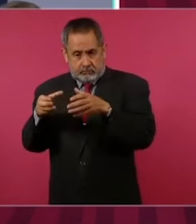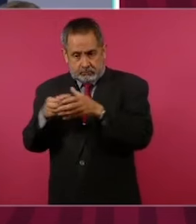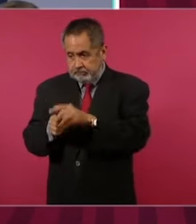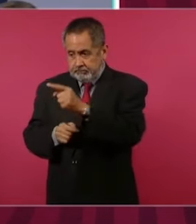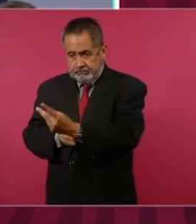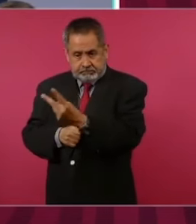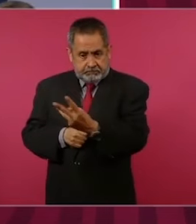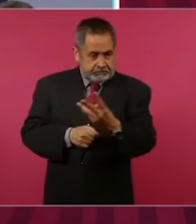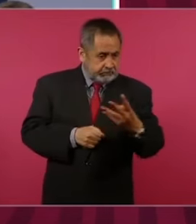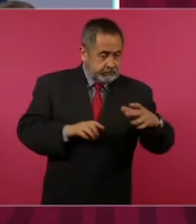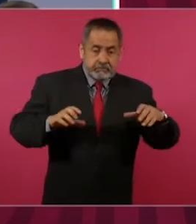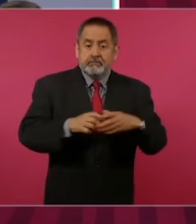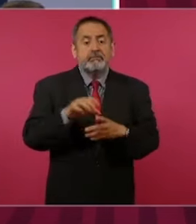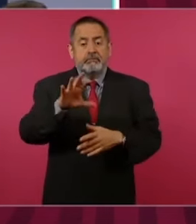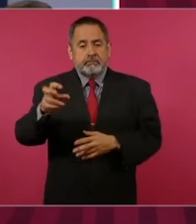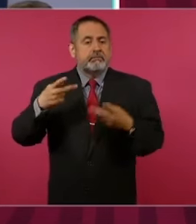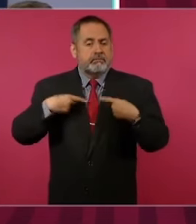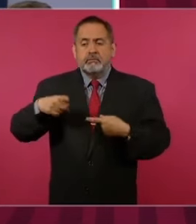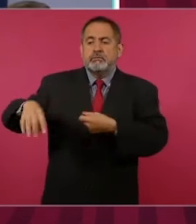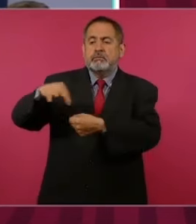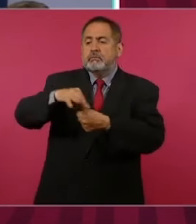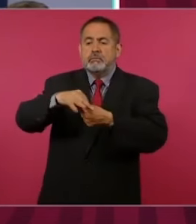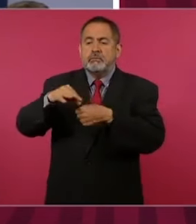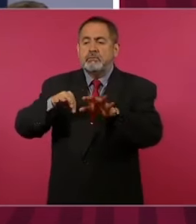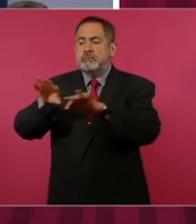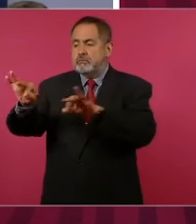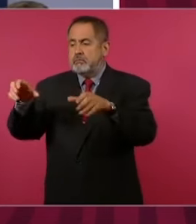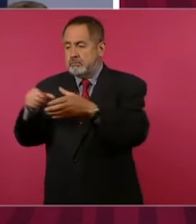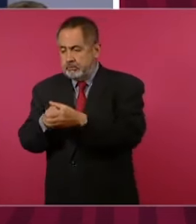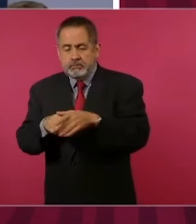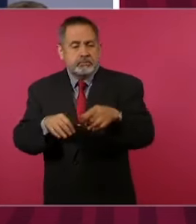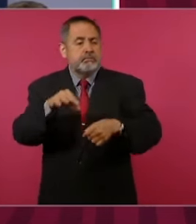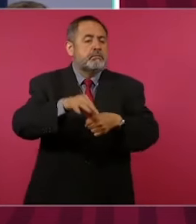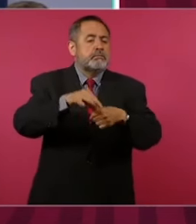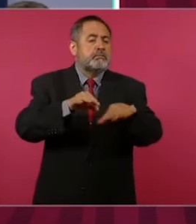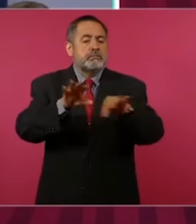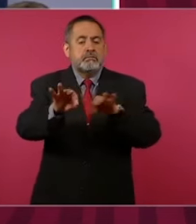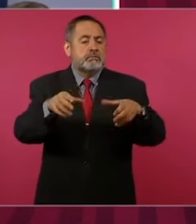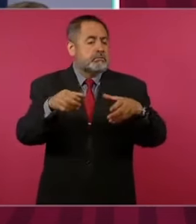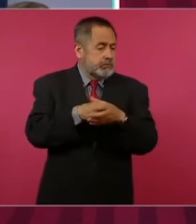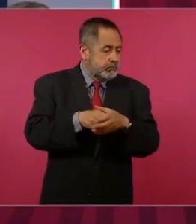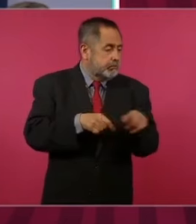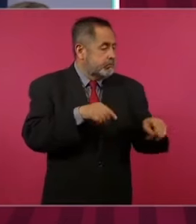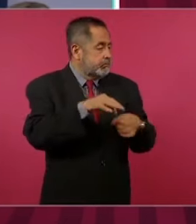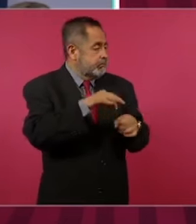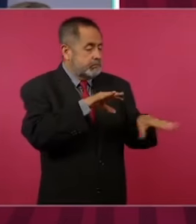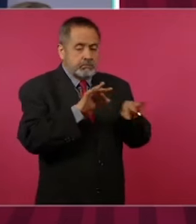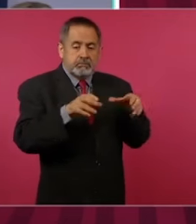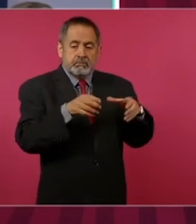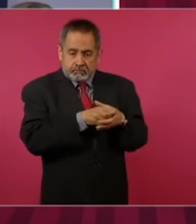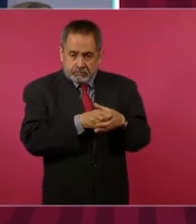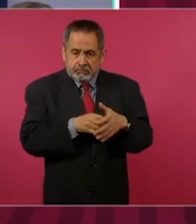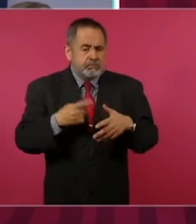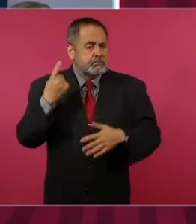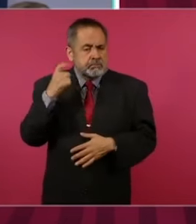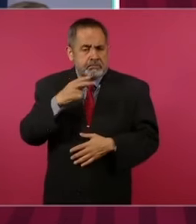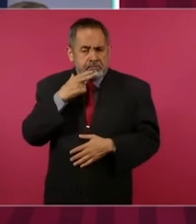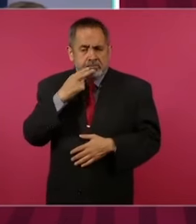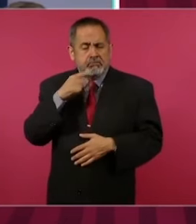participación social electos en asambleas democráticas, los cuales son esenciales en el involucramiento